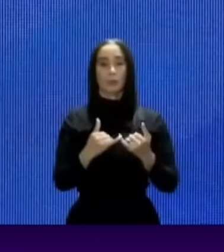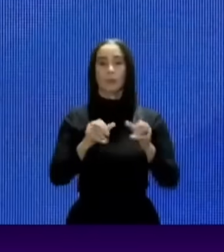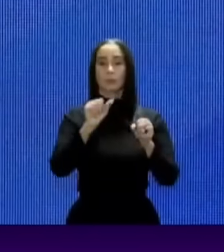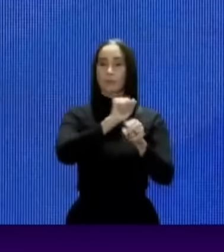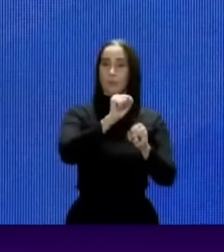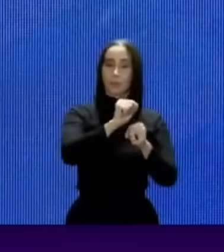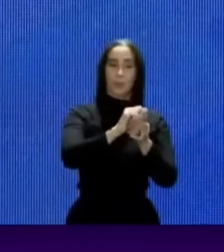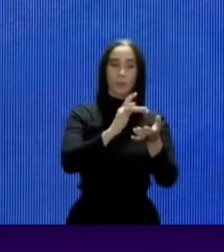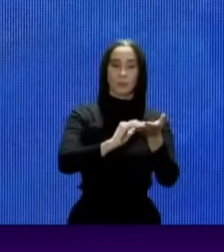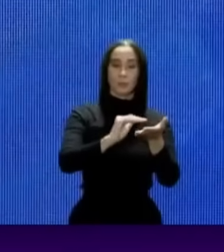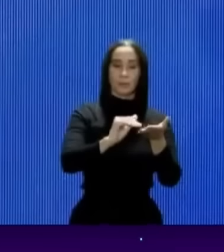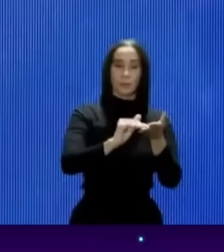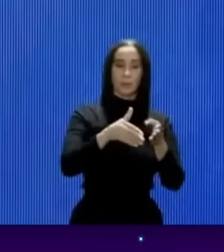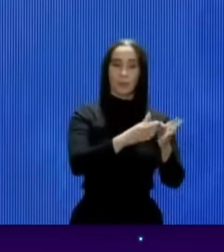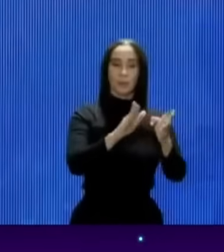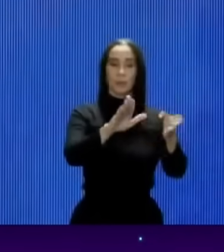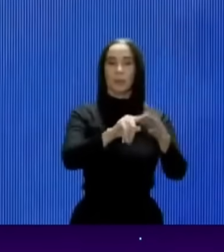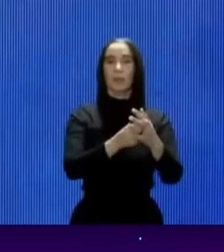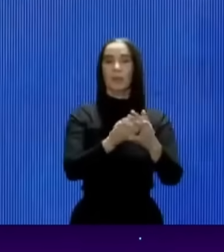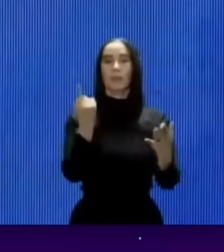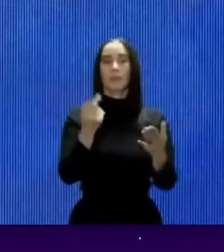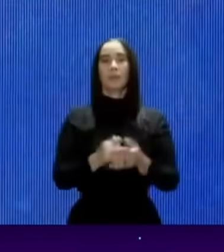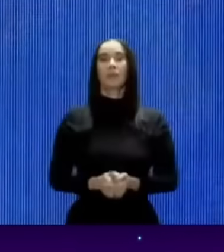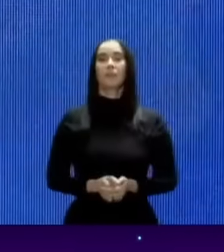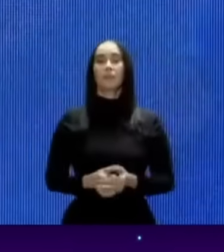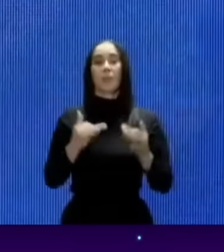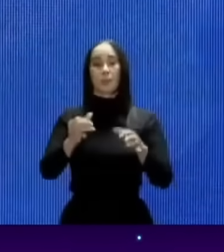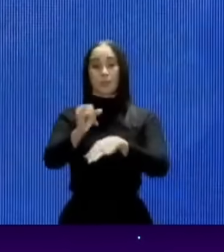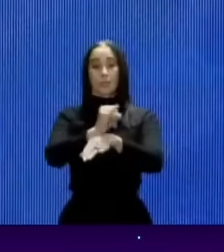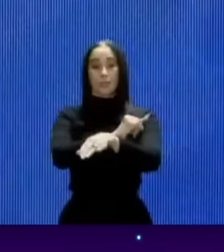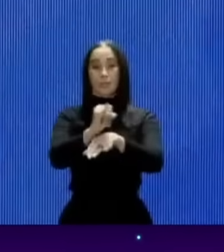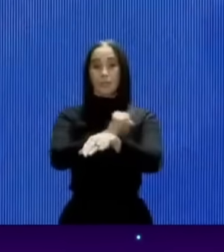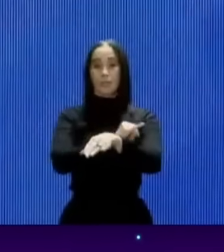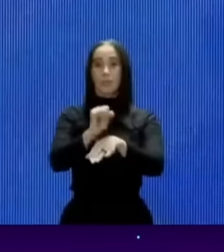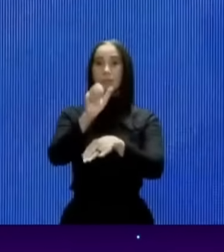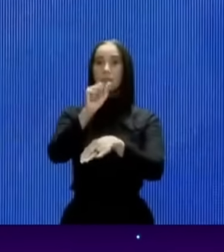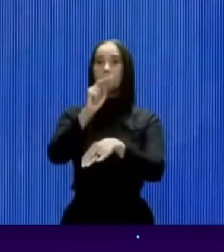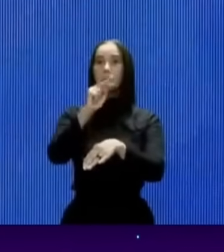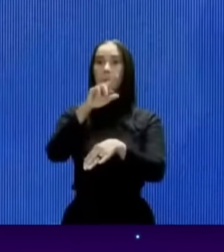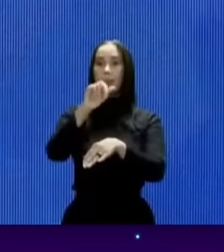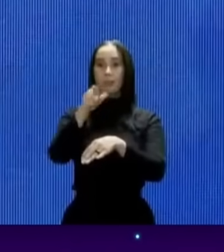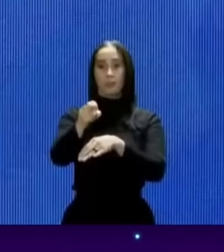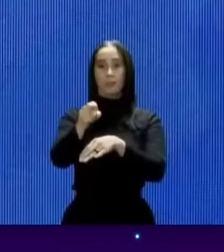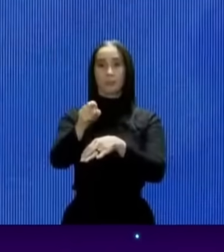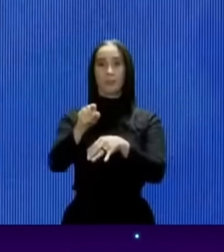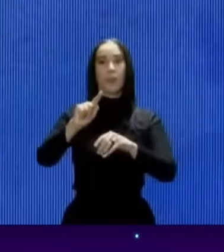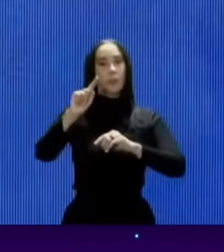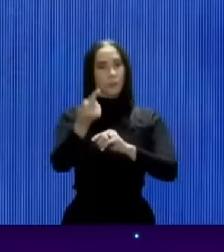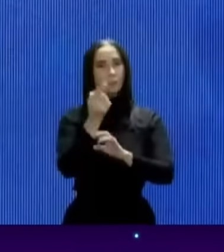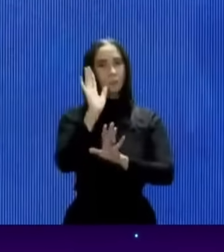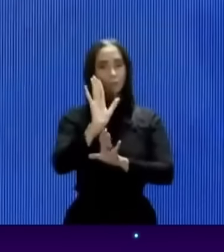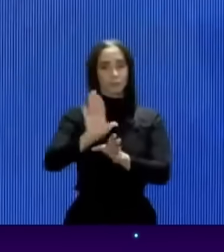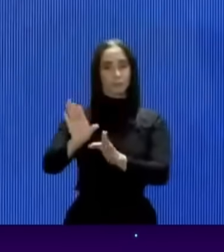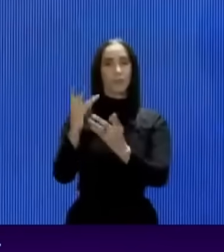canal para eso está aquí el ingeniero Olmedo cava de lindri y primero vamos a hablar